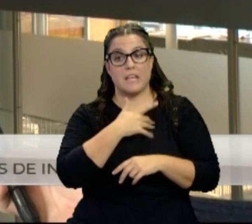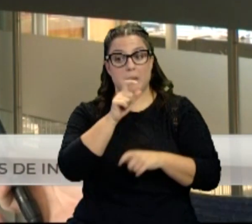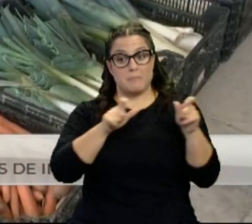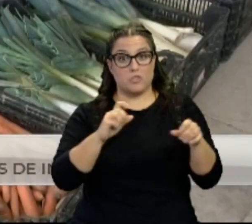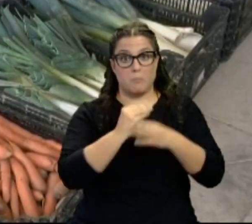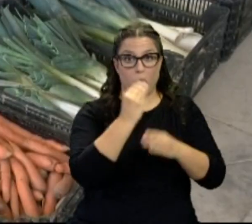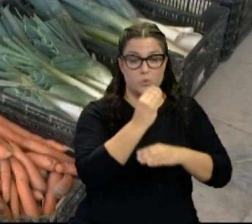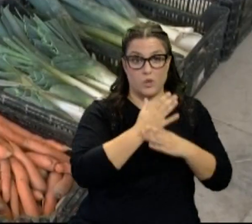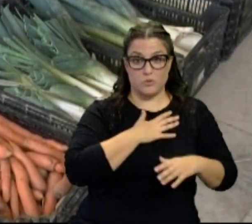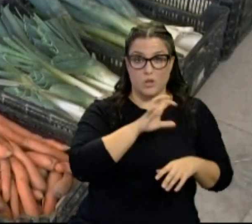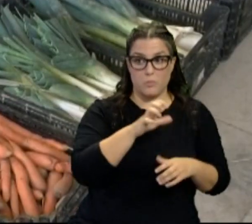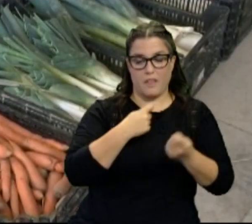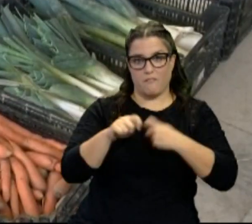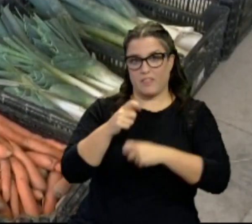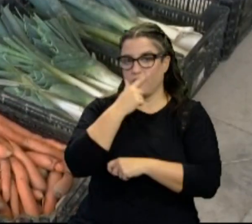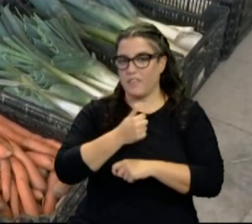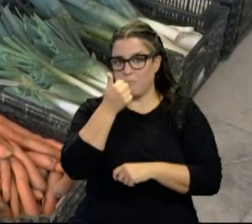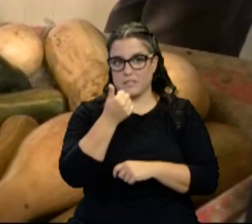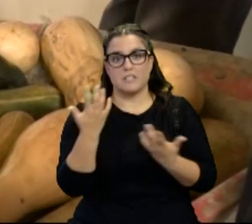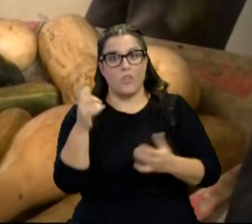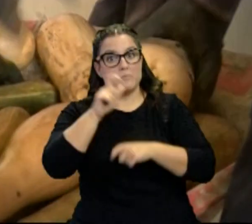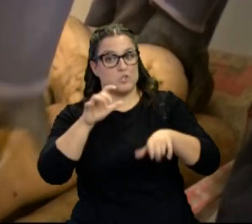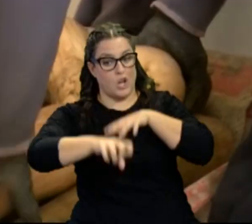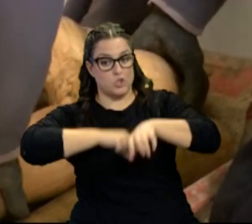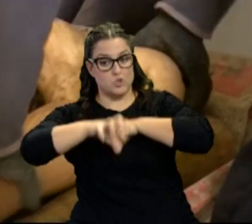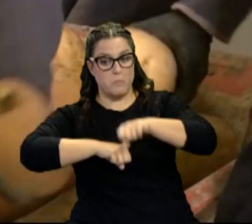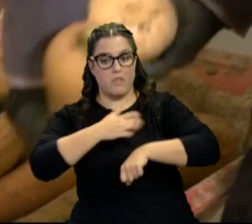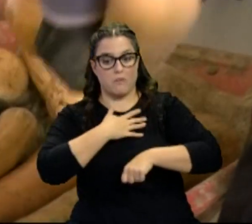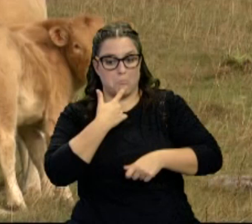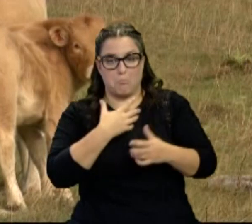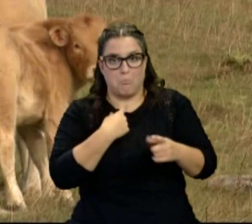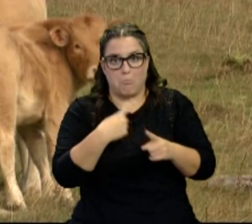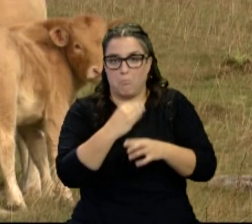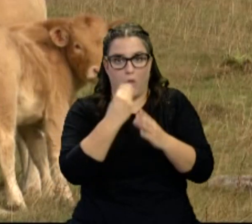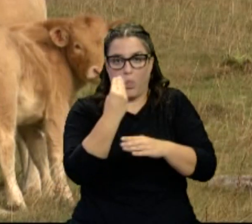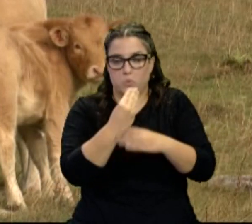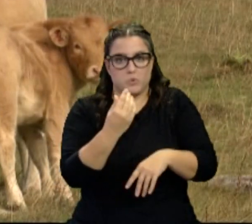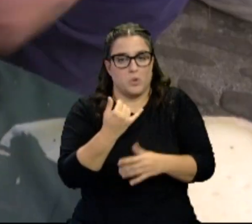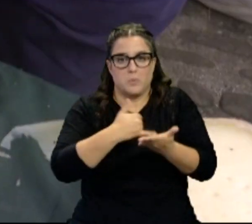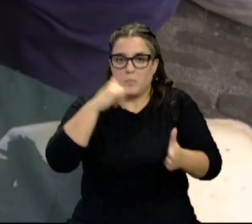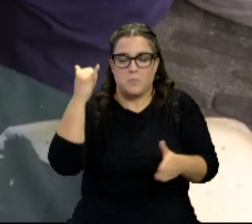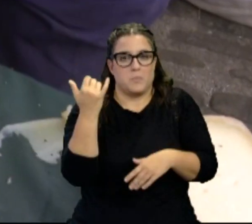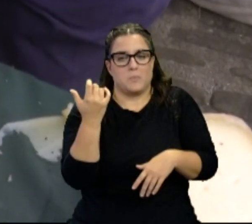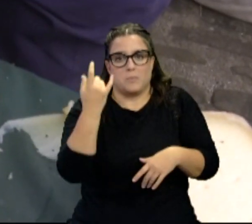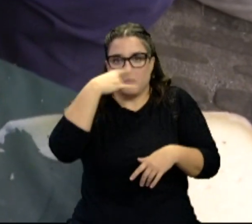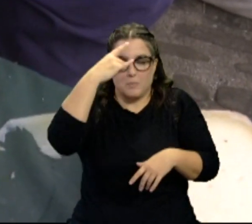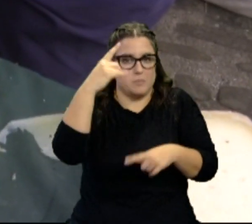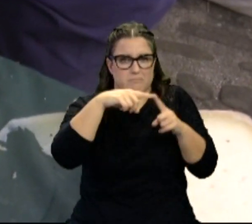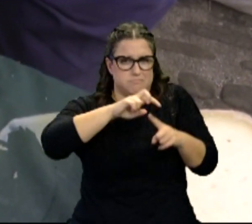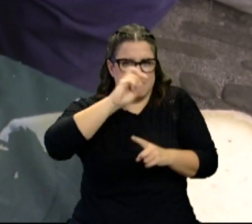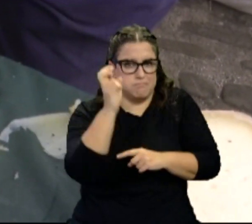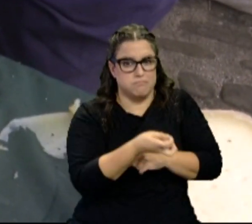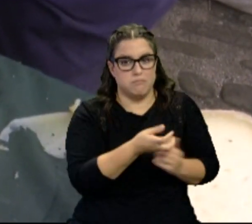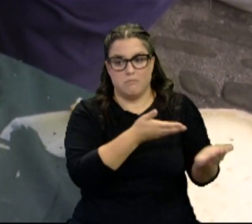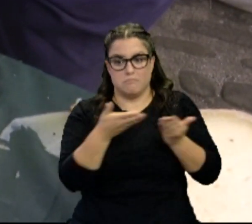nuestra comunidad. El consumidor puede así disfrutar de productos hortícolas, lácteos, miel, carne o vino que del campo van directamente a la